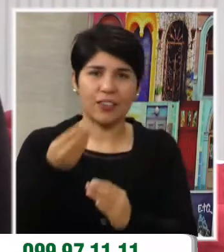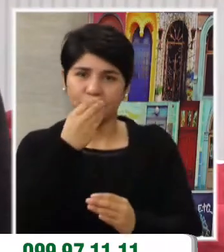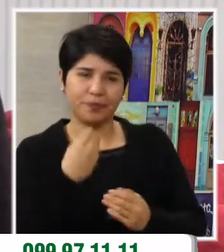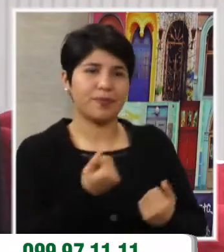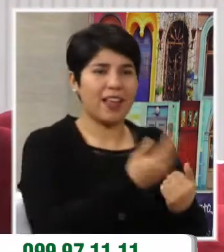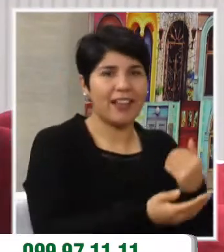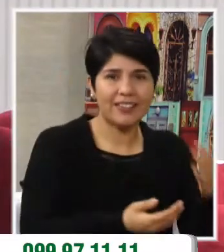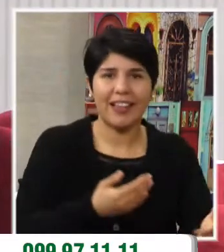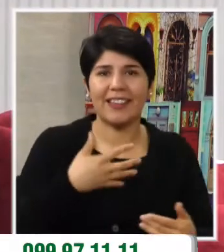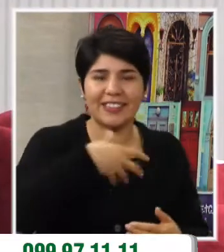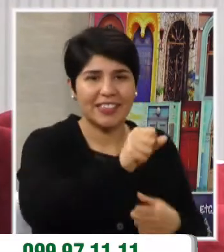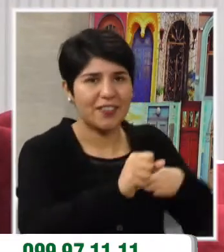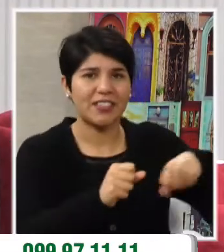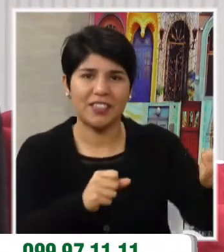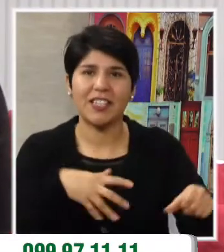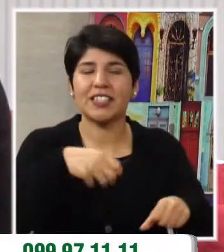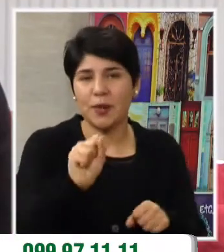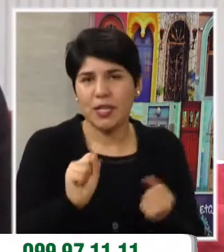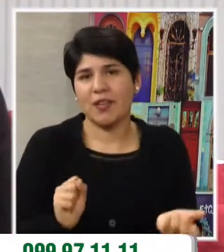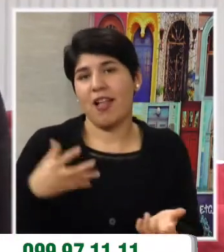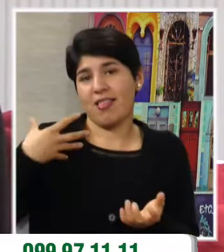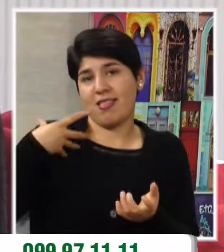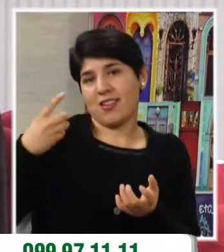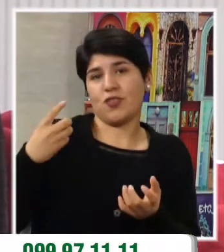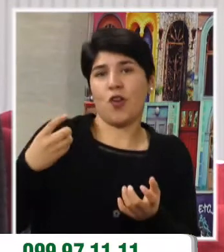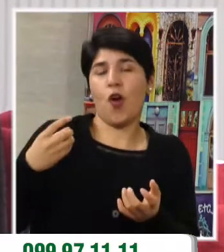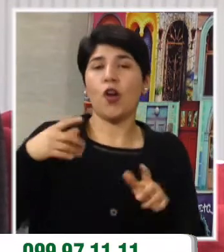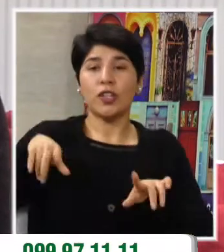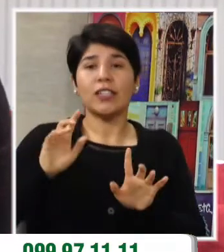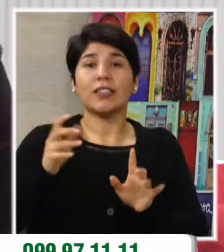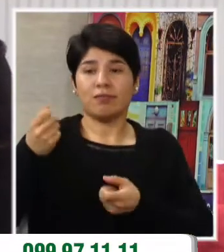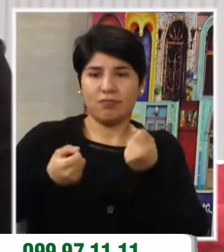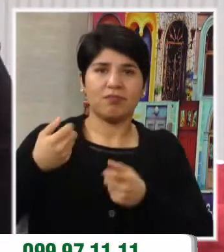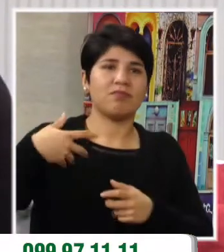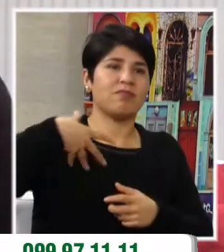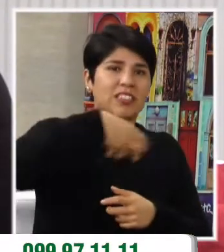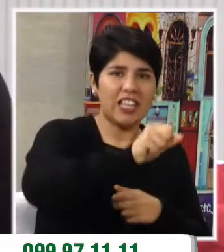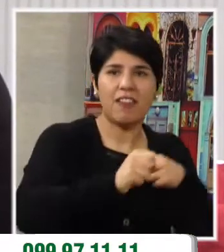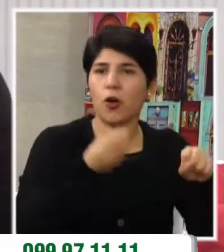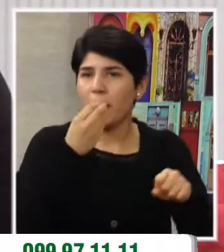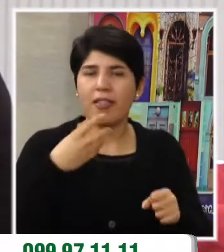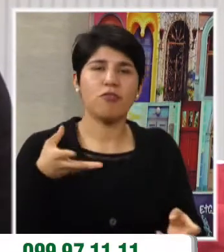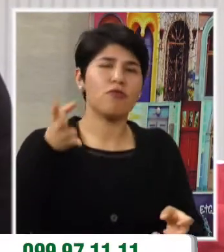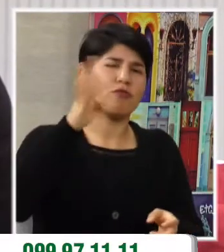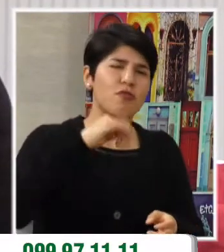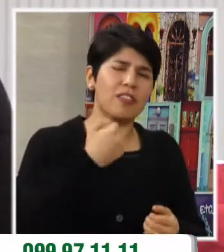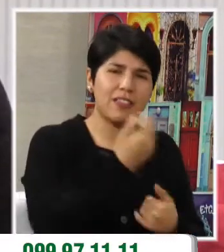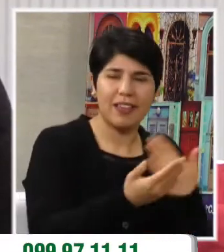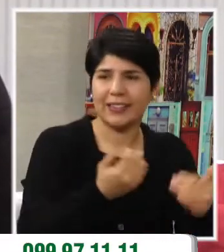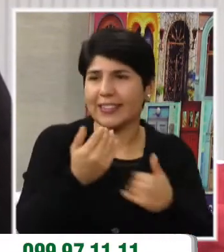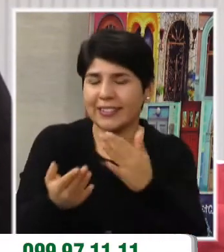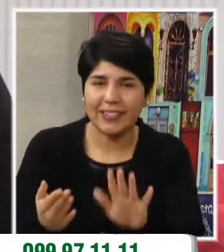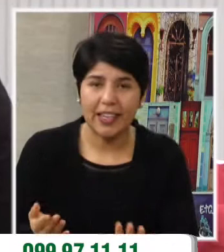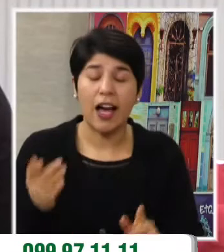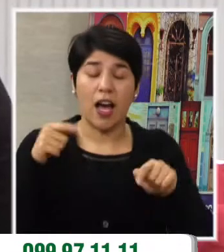que es quien traslada a este la comida todos los días y después esta semana